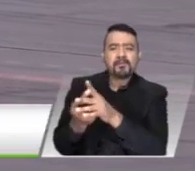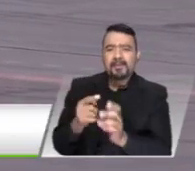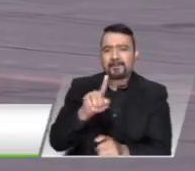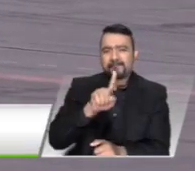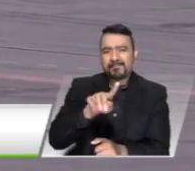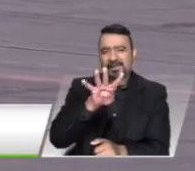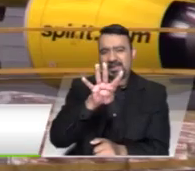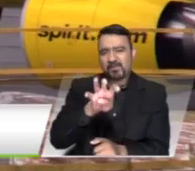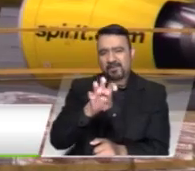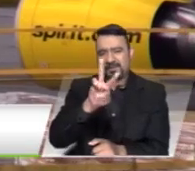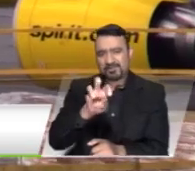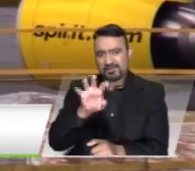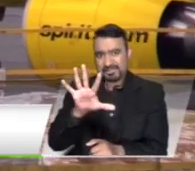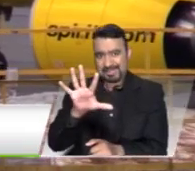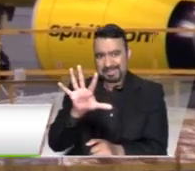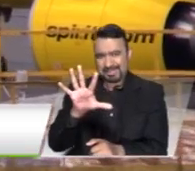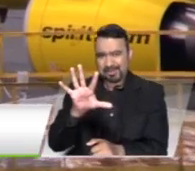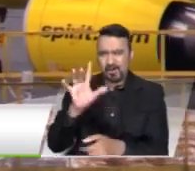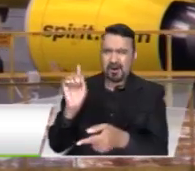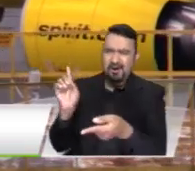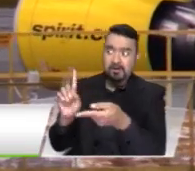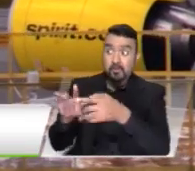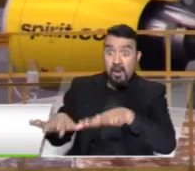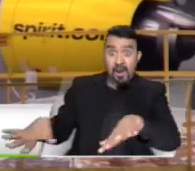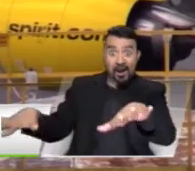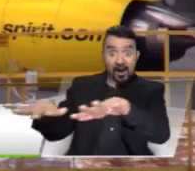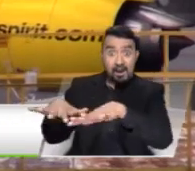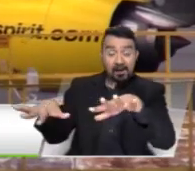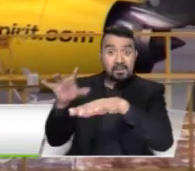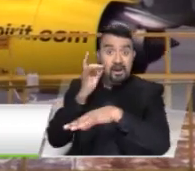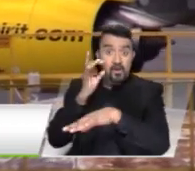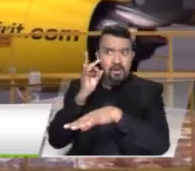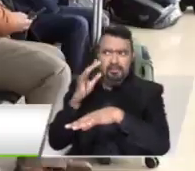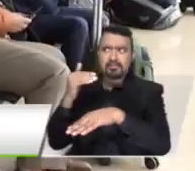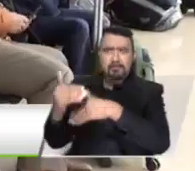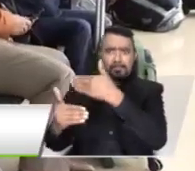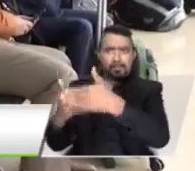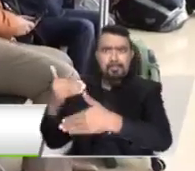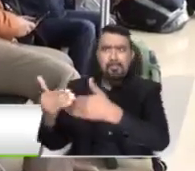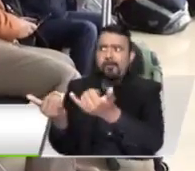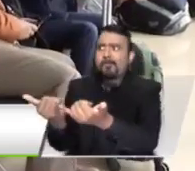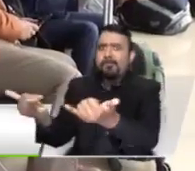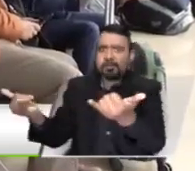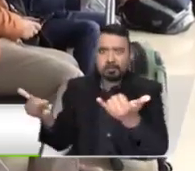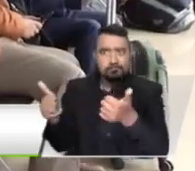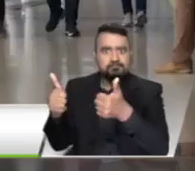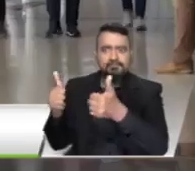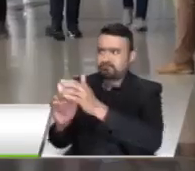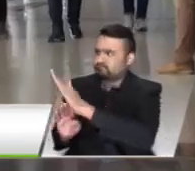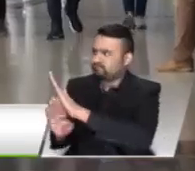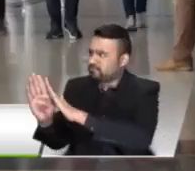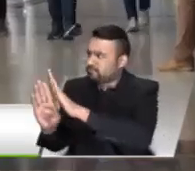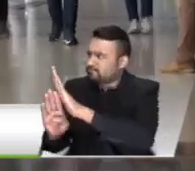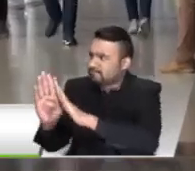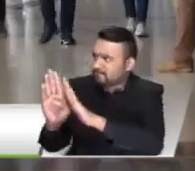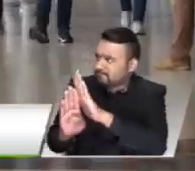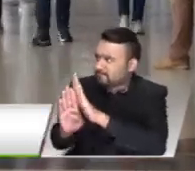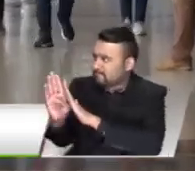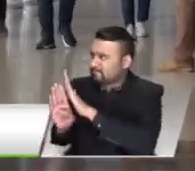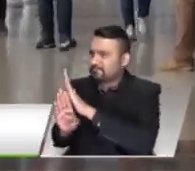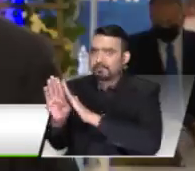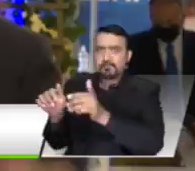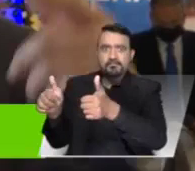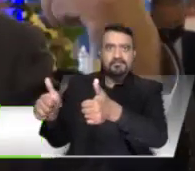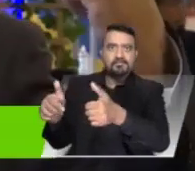agosto de 1985, ha movido el desarrollo de la subregión del oriente de Antioquia, un impulso que se ha acentuado en los últimos